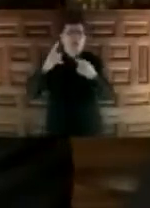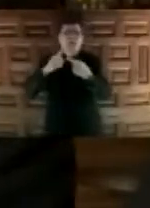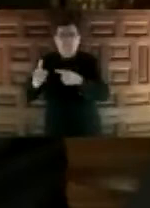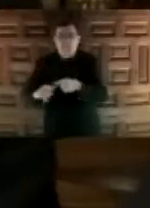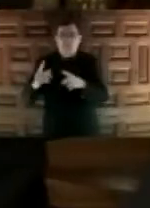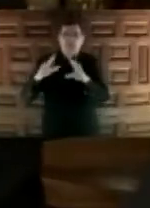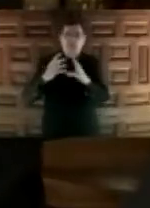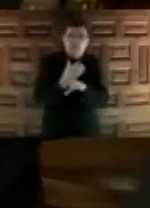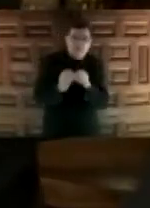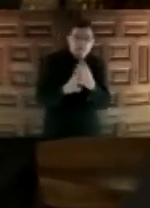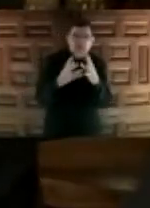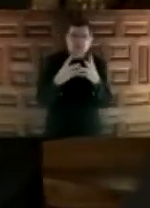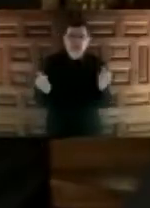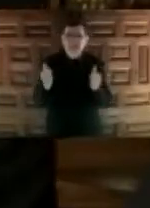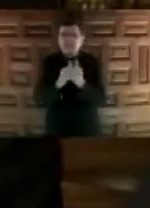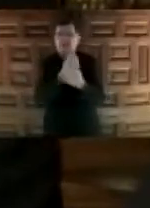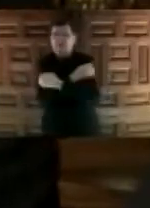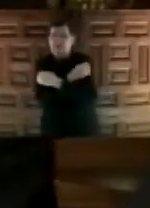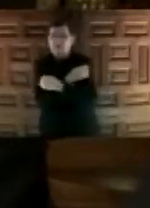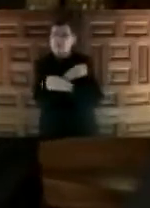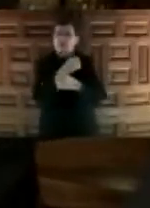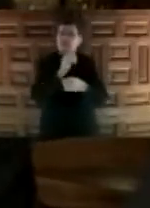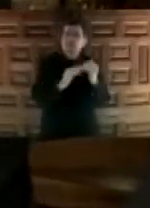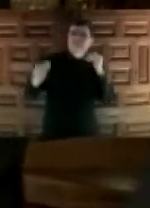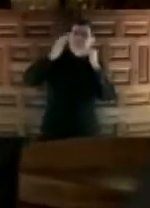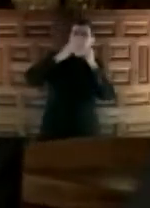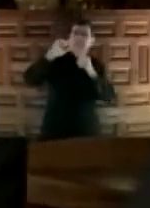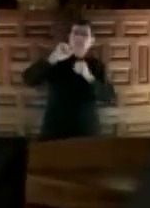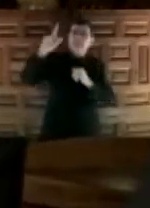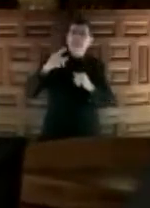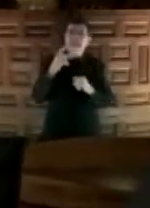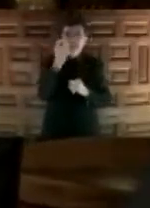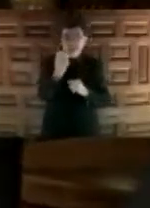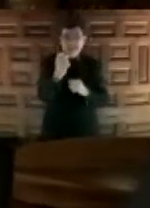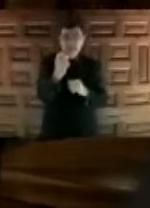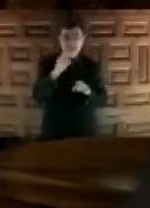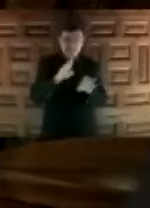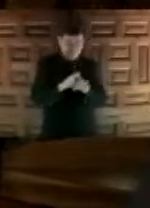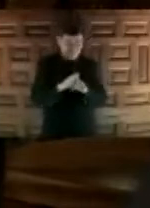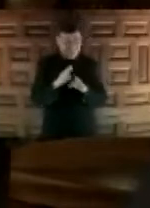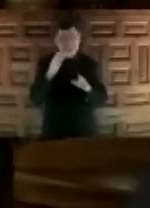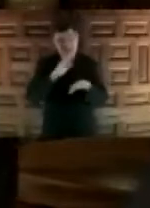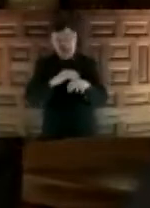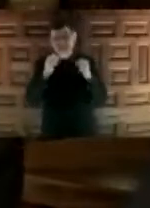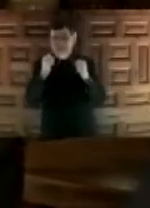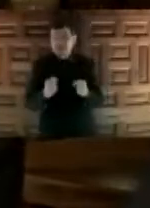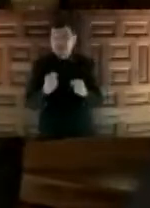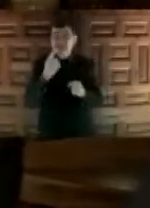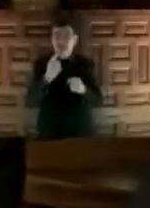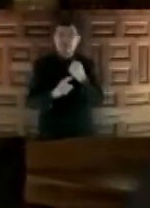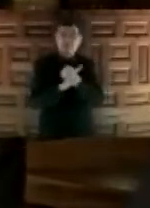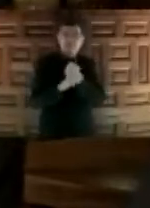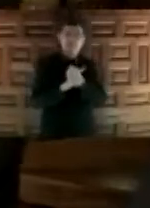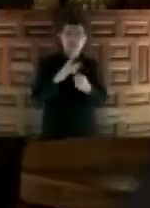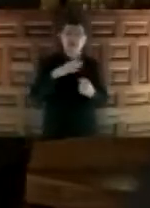pulverización del conjunto de instituciones de educación superior, ¿sí? Y esto es prácticamente la gran condición